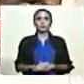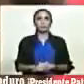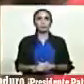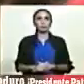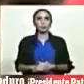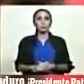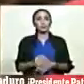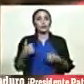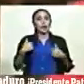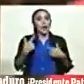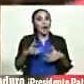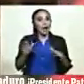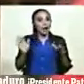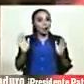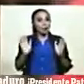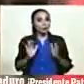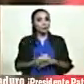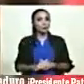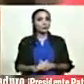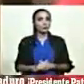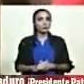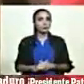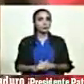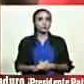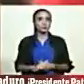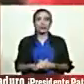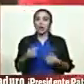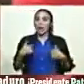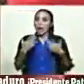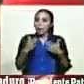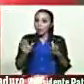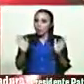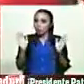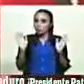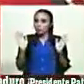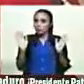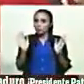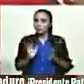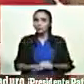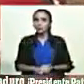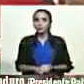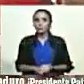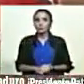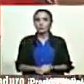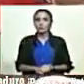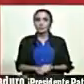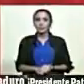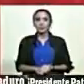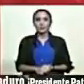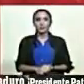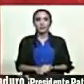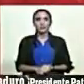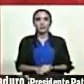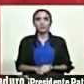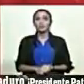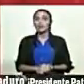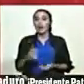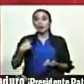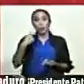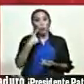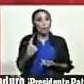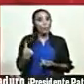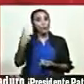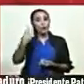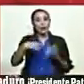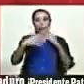Y si algún día llegara un gobierno que pretenda entregar las riquezas, yo sería el primero que daría